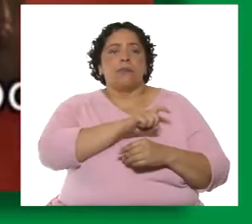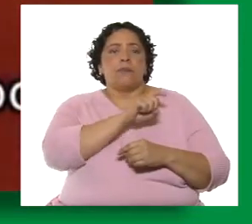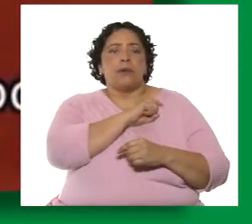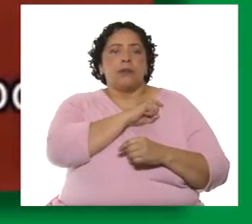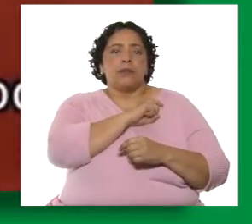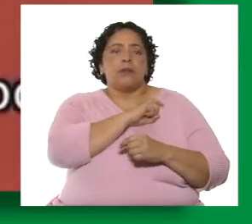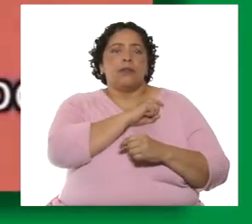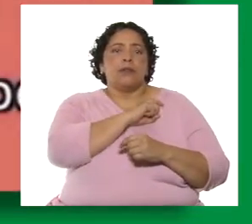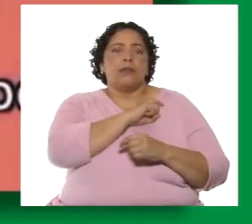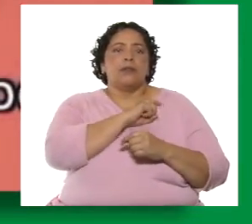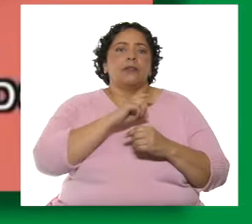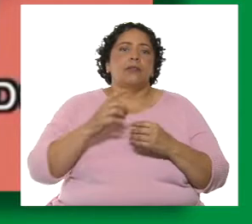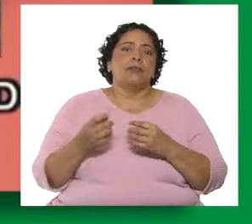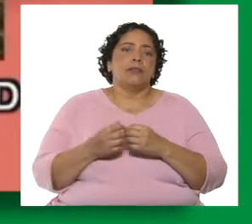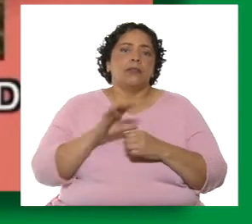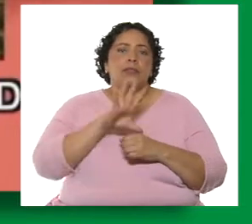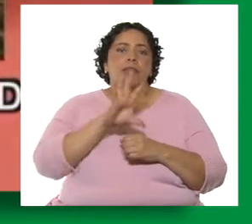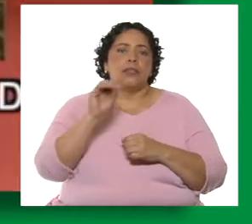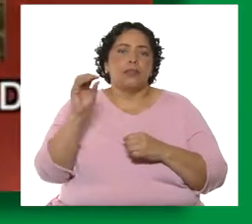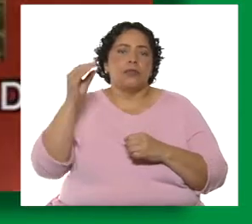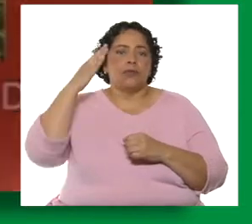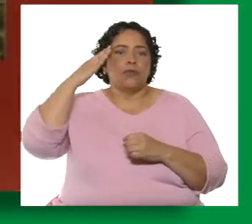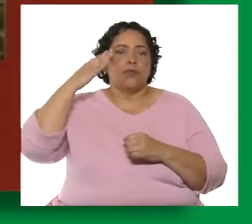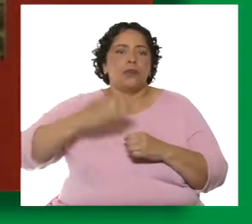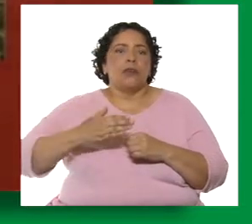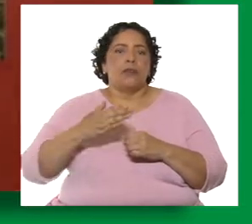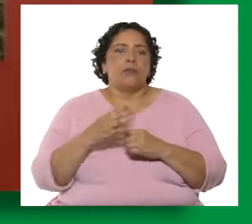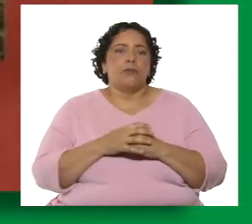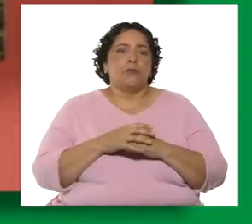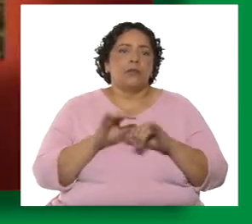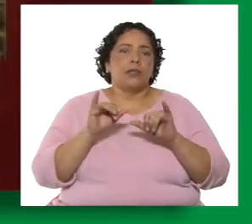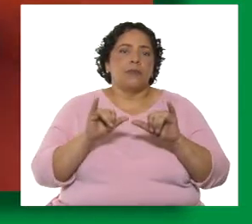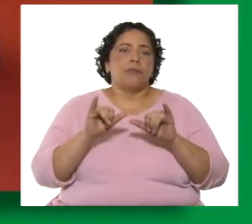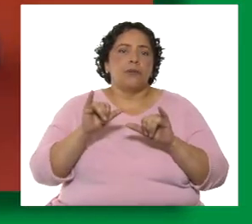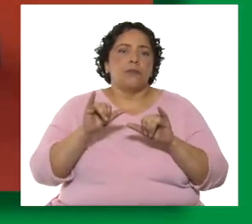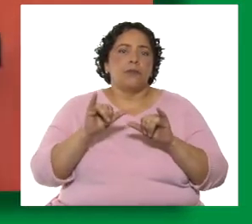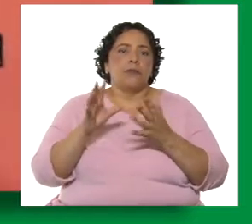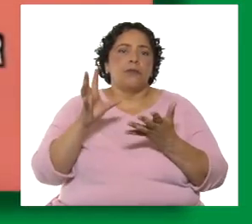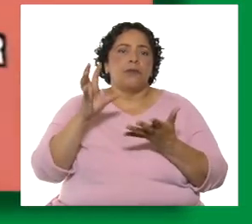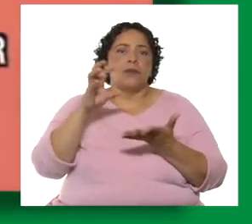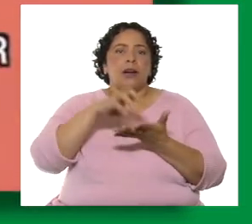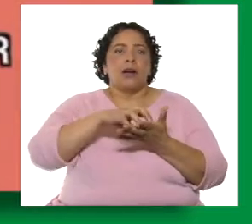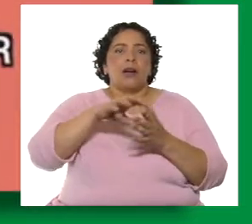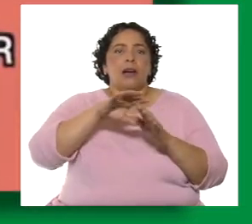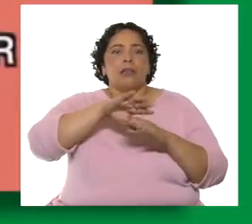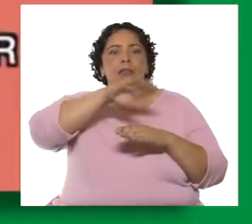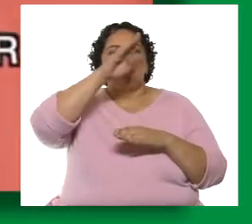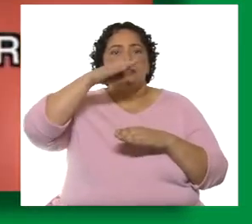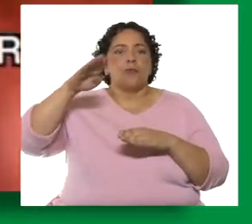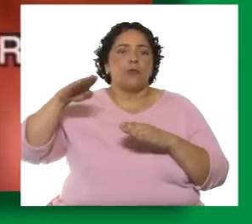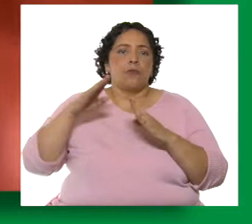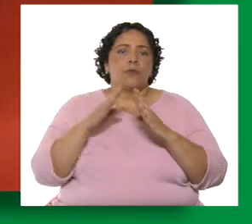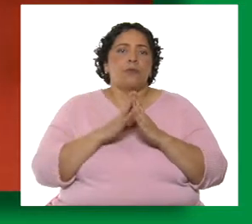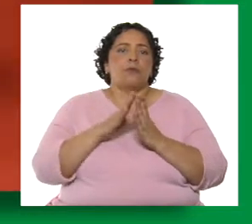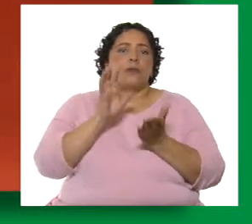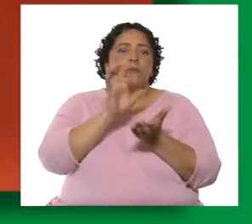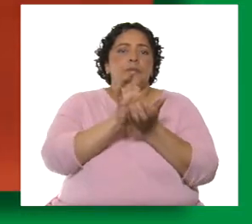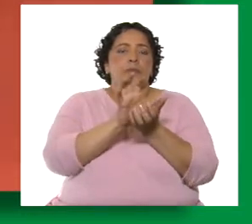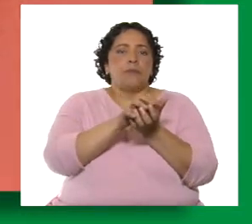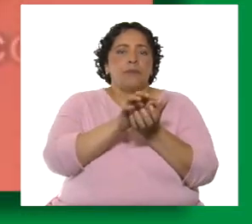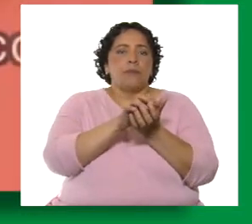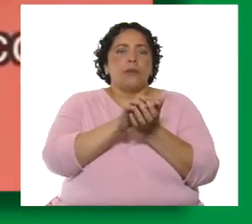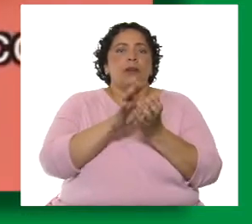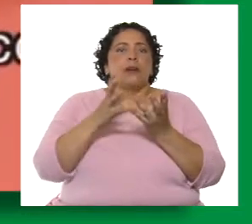realistas, comandado por Pascual Martínez, con 500 soldados. En el mismo castillo de Pampatar, el movimiento tiene un